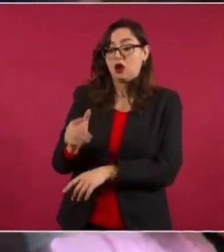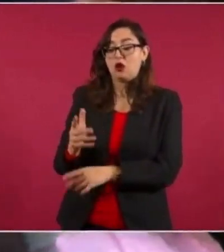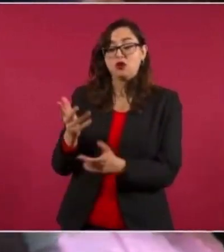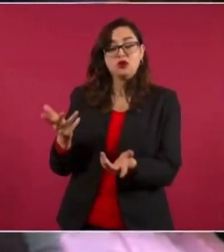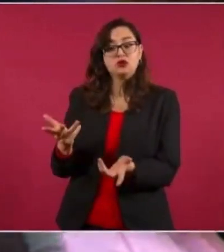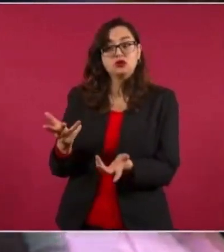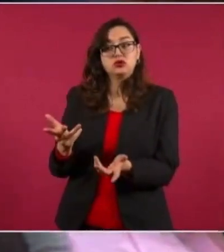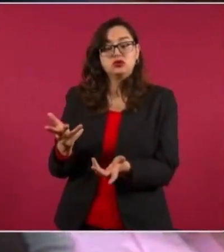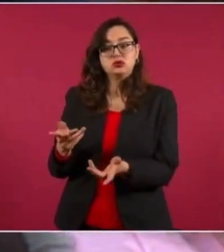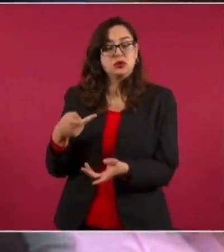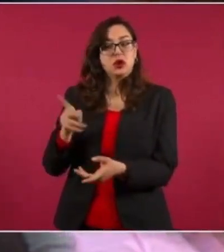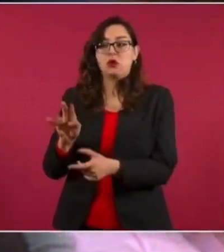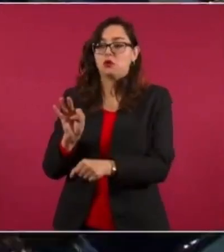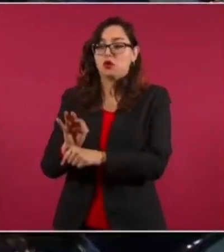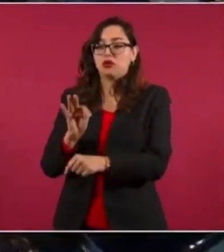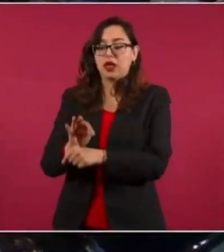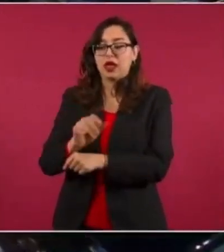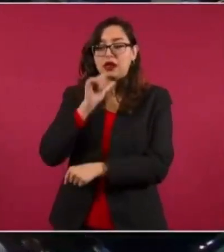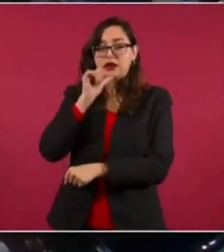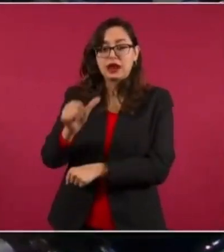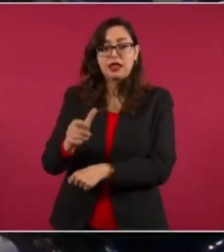él. Sí, pero